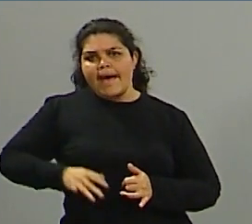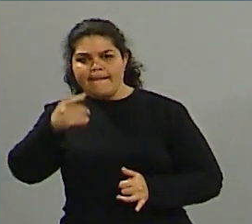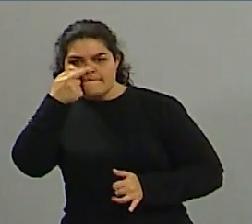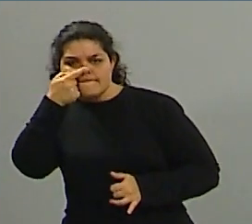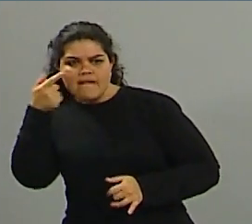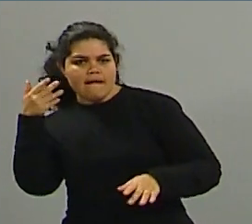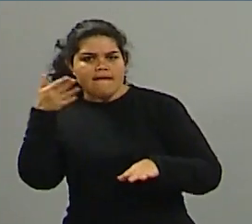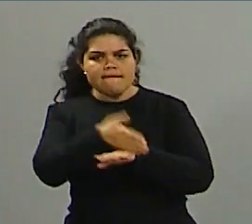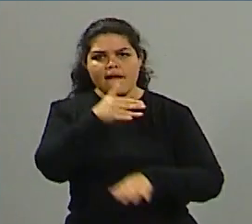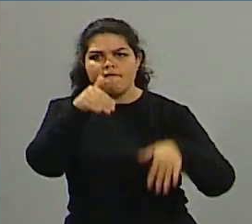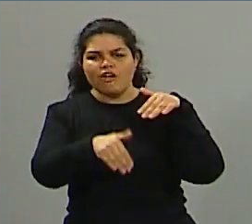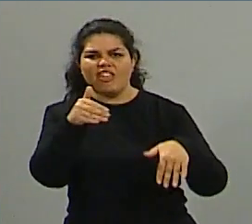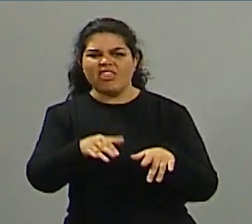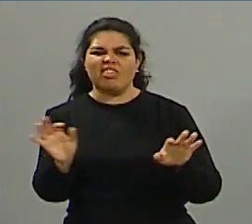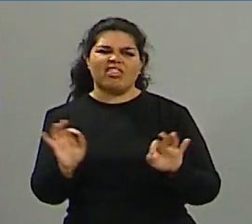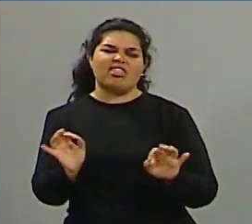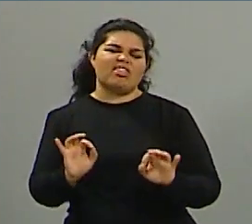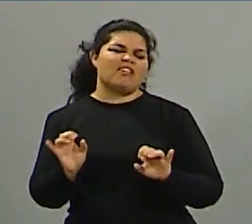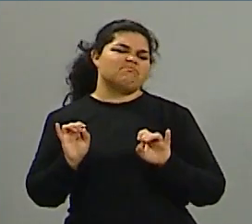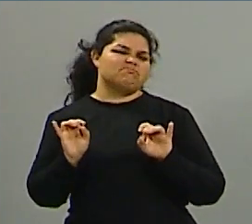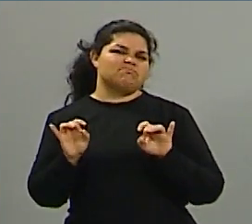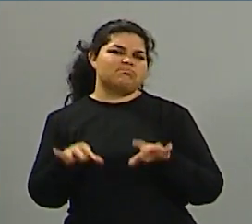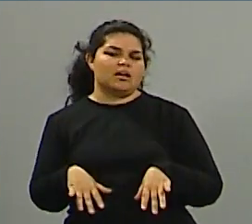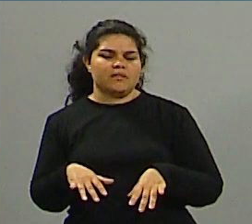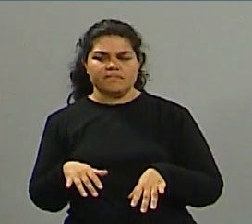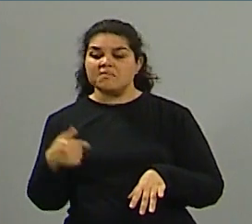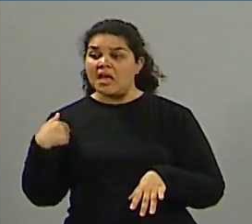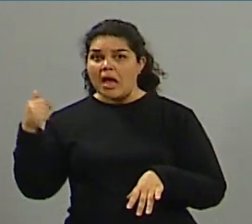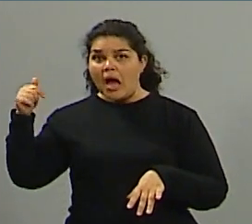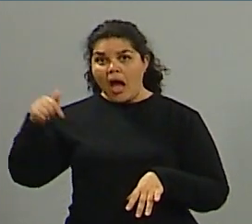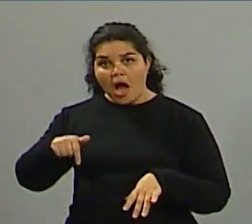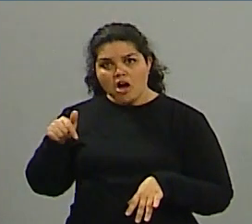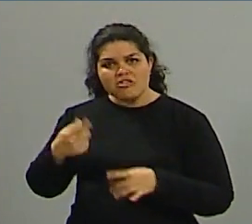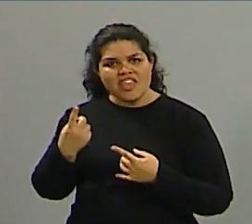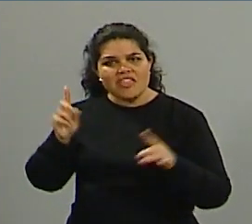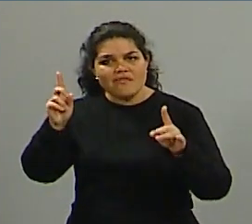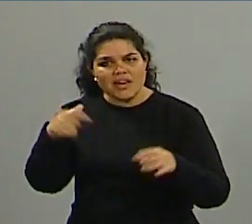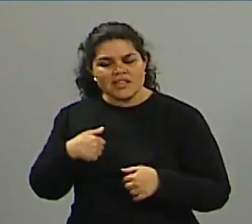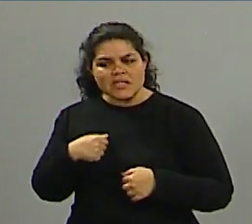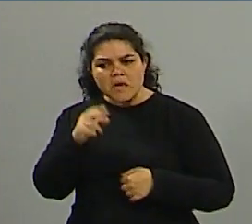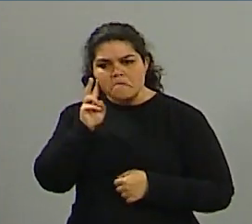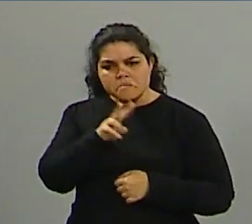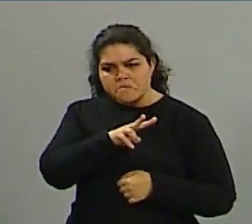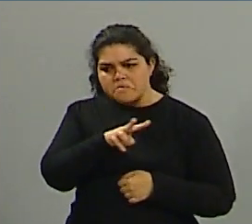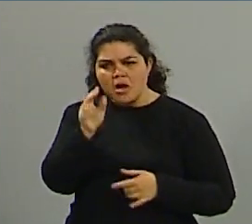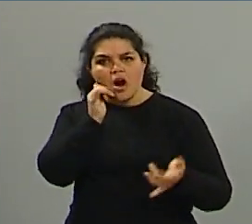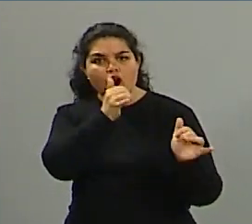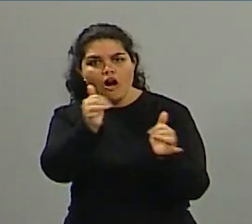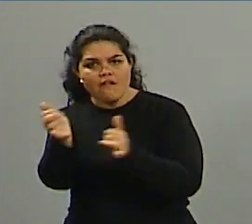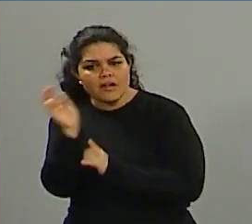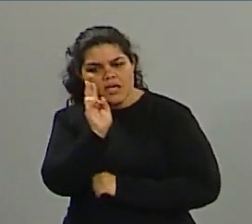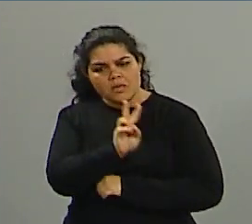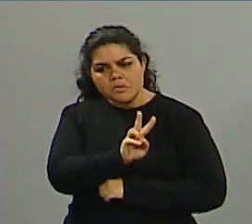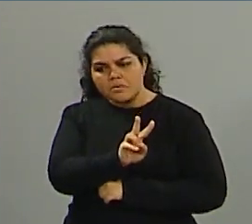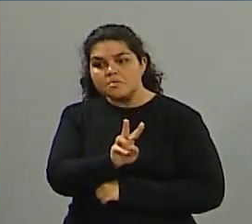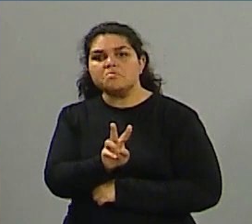tiempo con esta elección de los pasos, bueno, los noté con otra actitud. Mm, Yo creo que ellos, por eso yo digo, a veces en vez de plantearnos